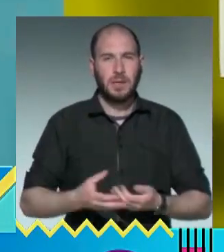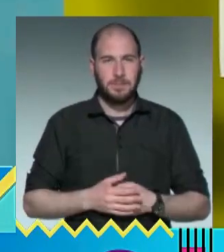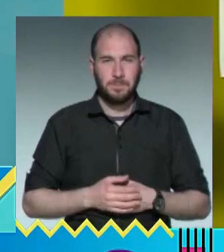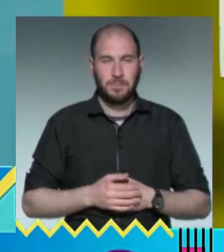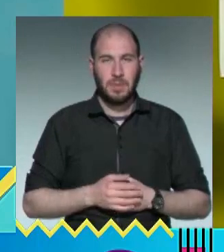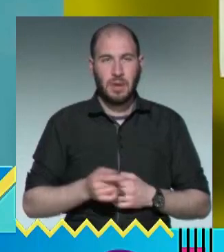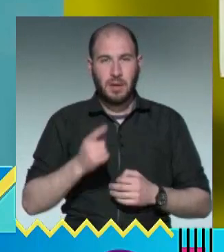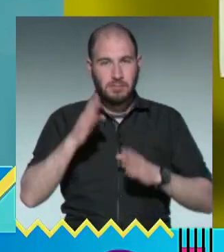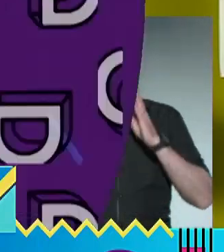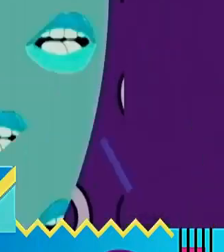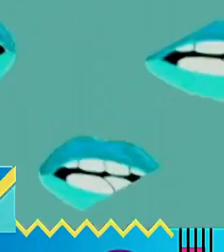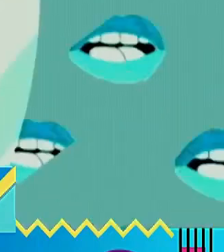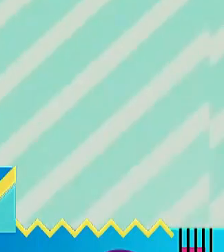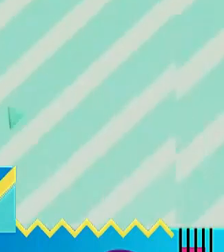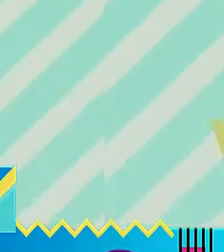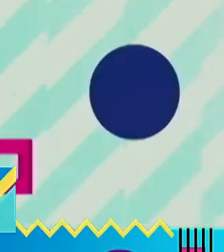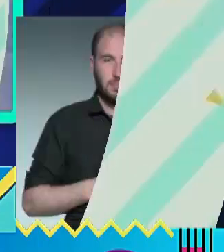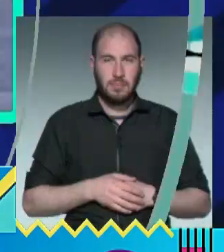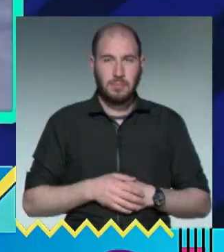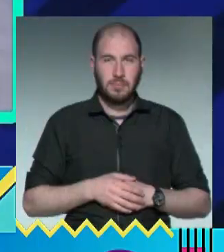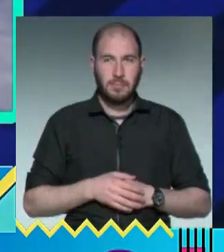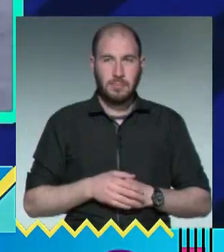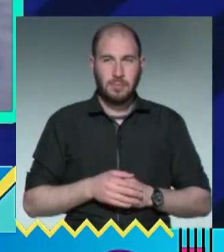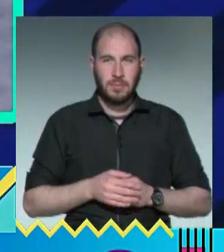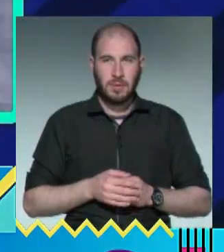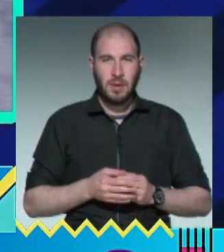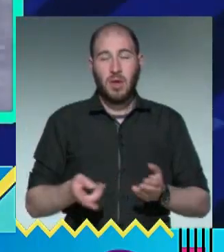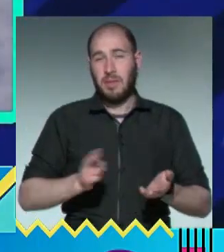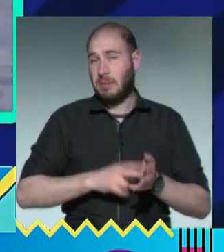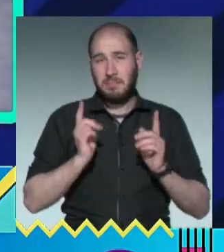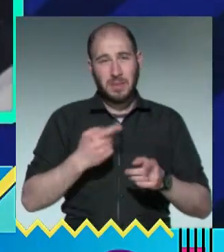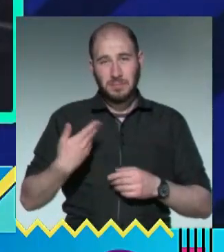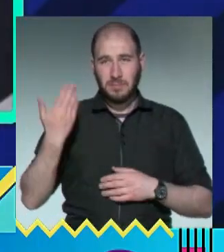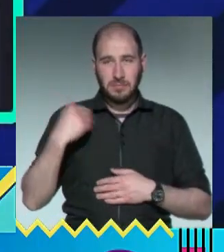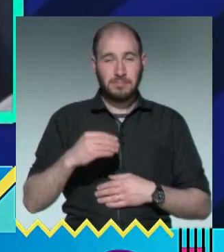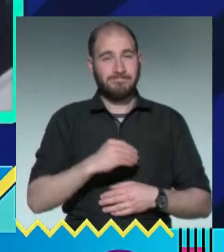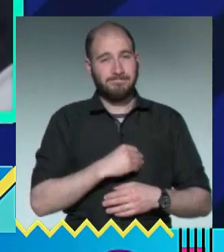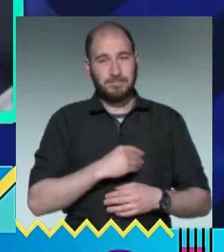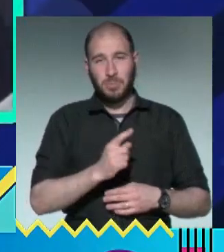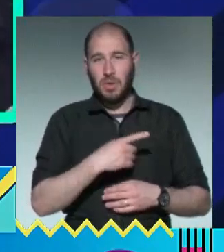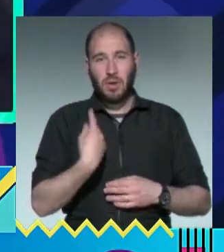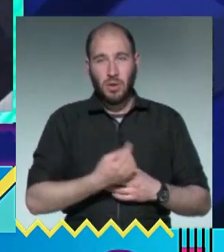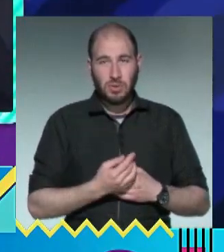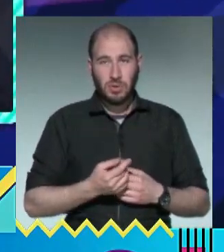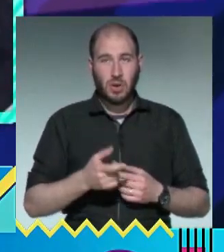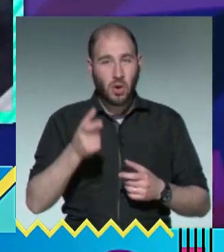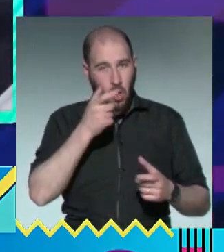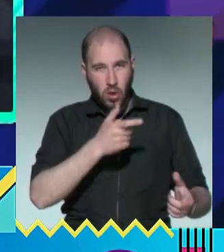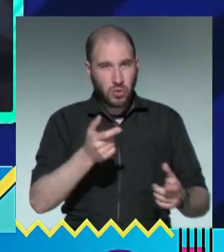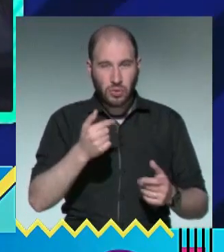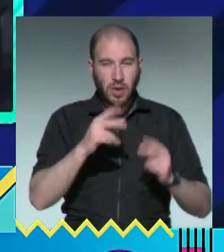ir focalizando allí. Bueno, volvemos a lo mismo de recién. Lamentablemente nosotros, al no ser peritos, Claro. por